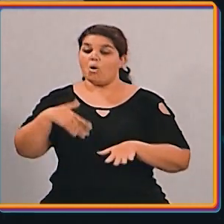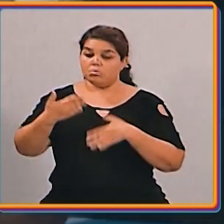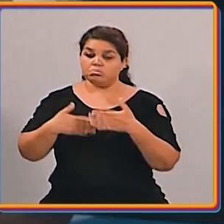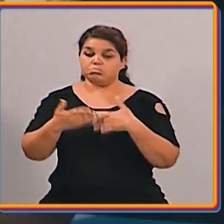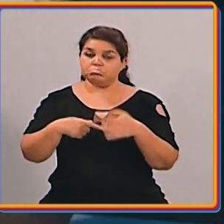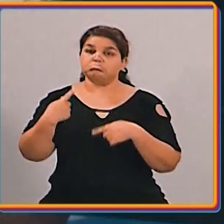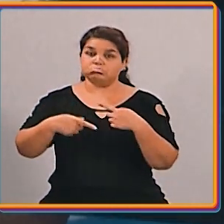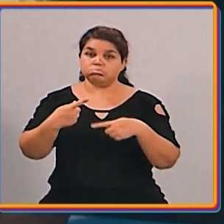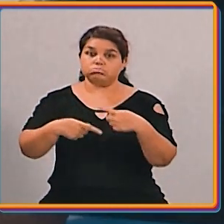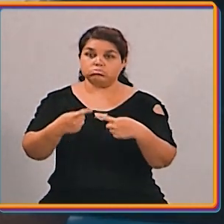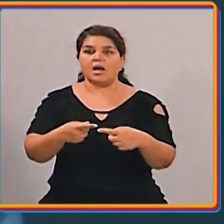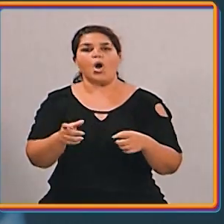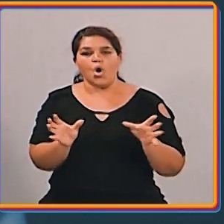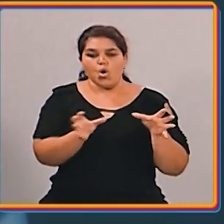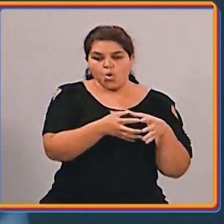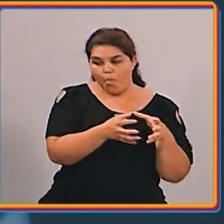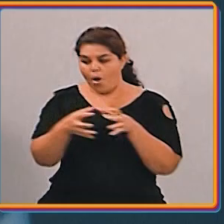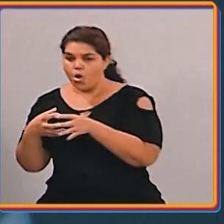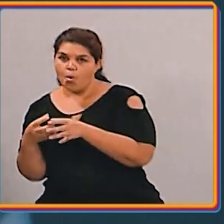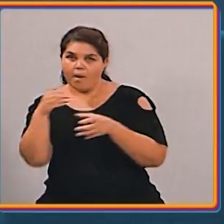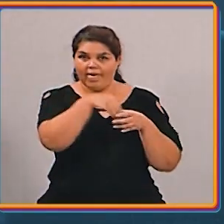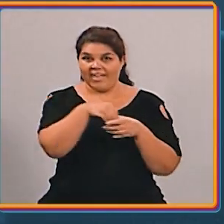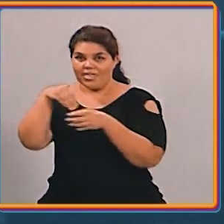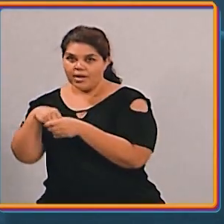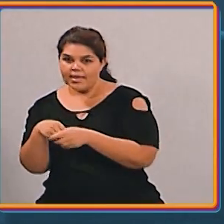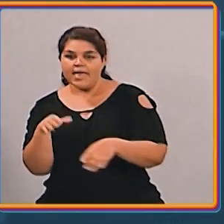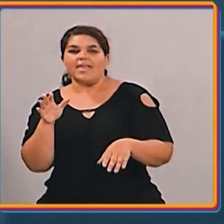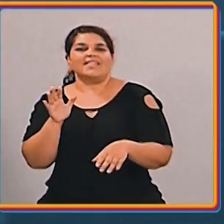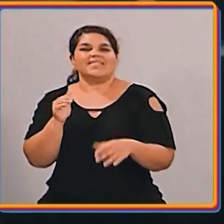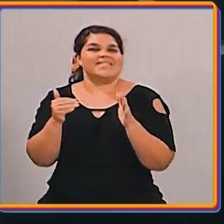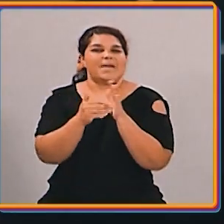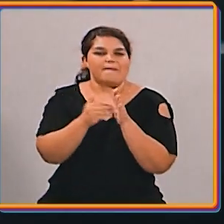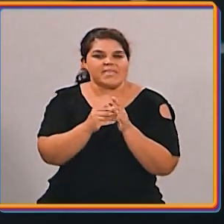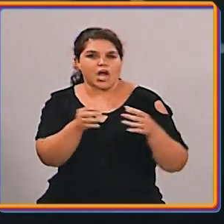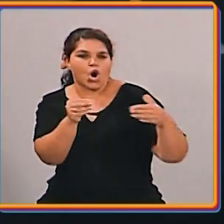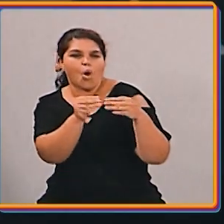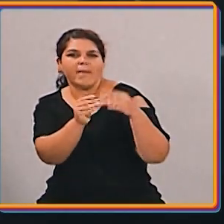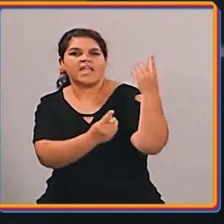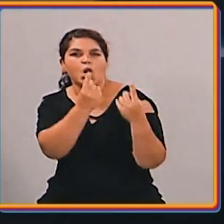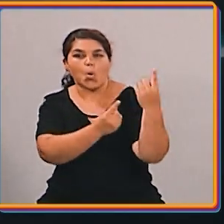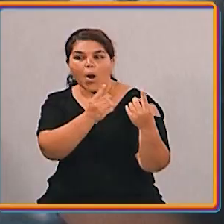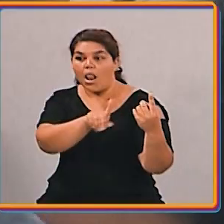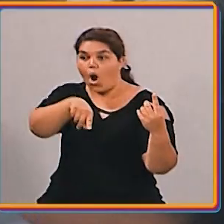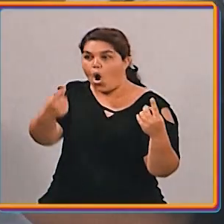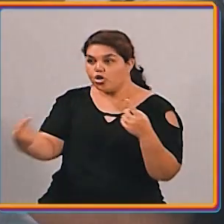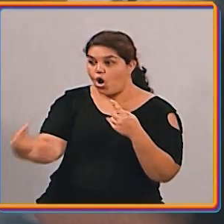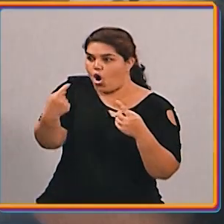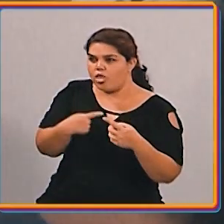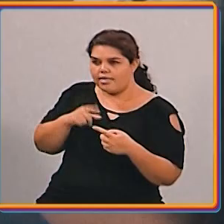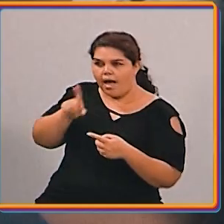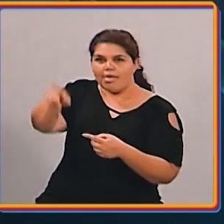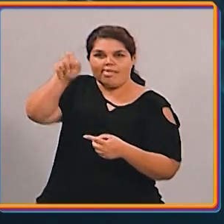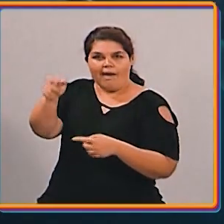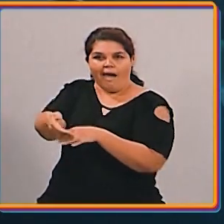A lo largo del juego, quienes integren cada bando deberán descubrir a sus camaradas y sabotear los planes del bando rival sin revelar